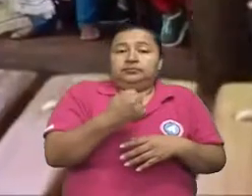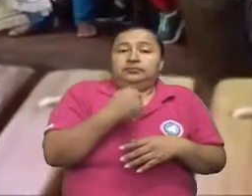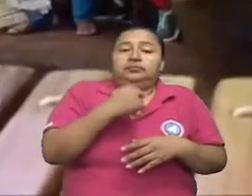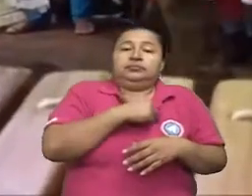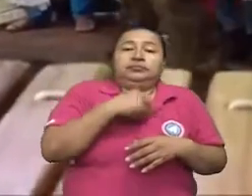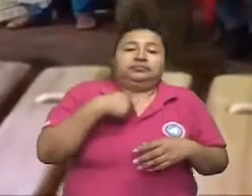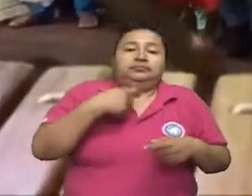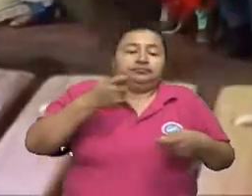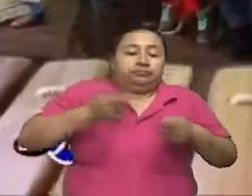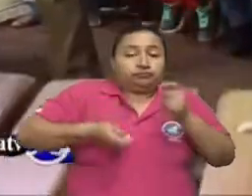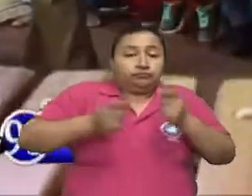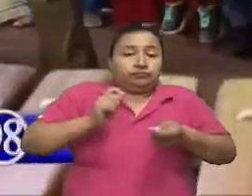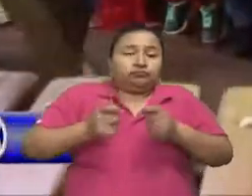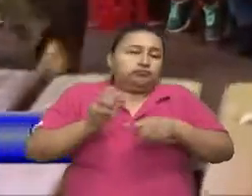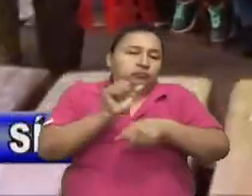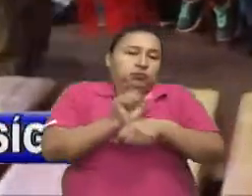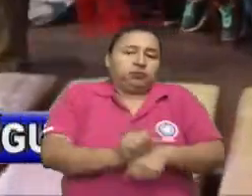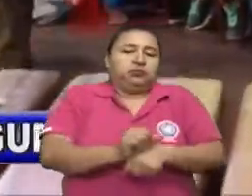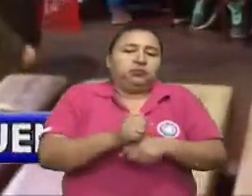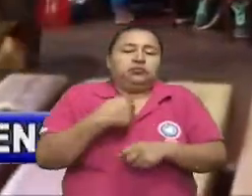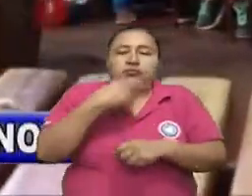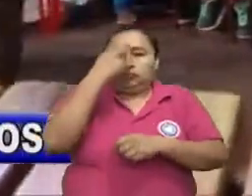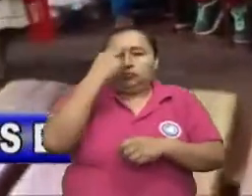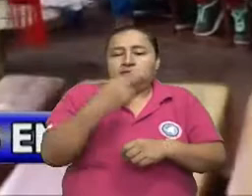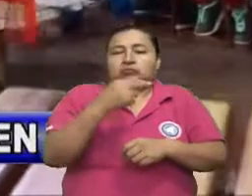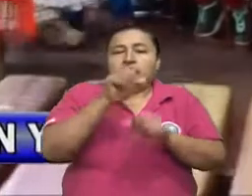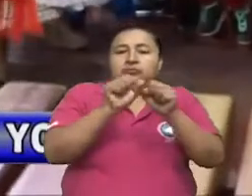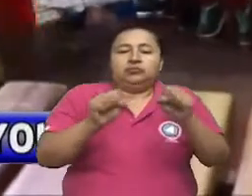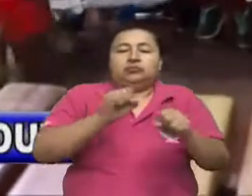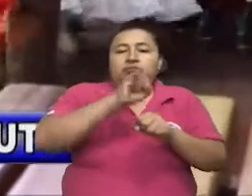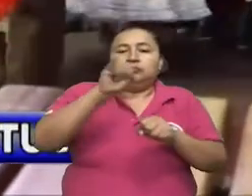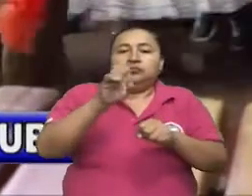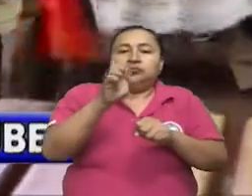ejecutar las piezas tradicionales en honor a San Jerónimo.